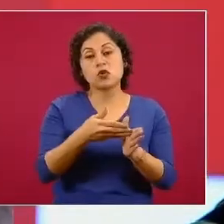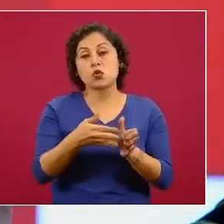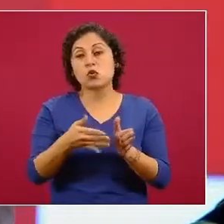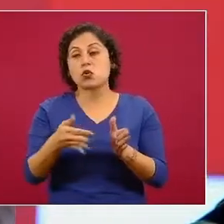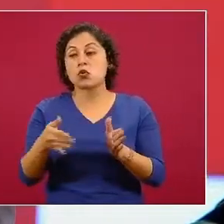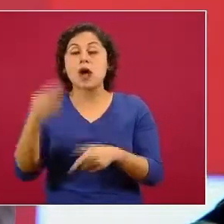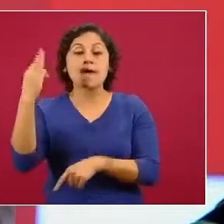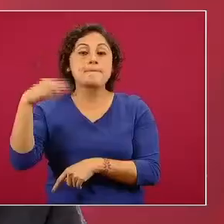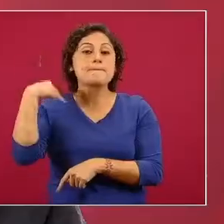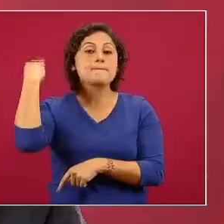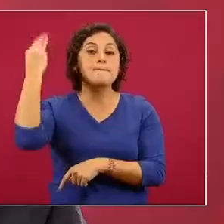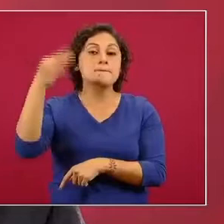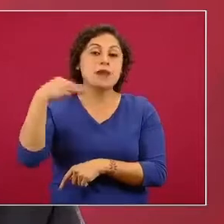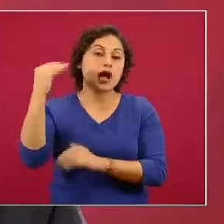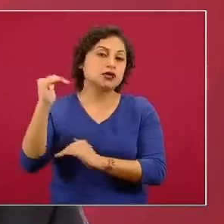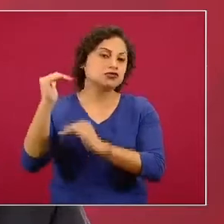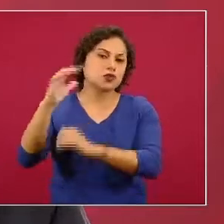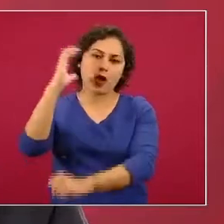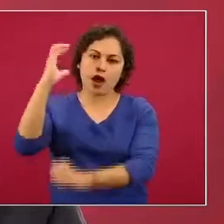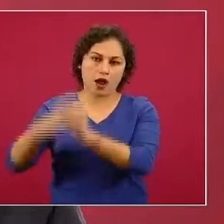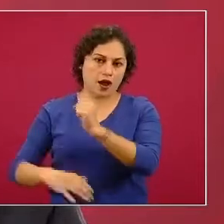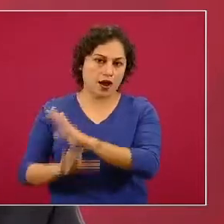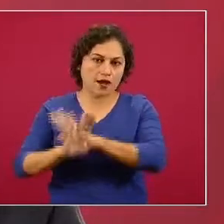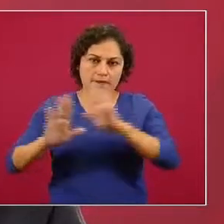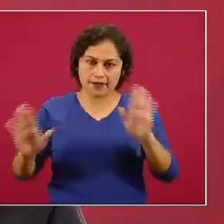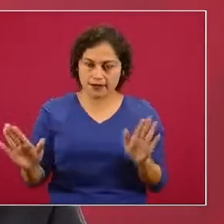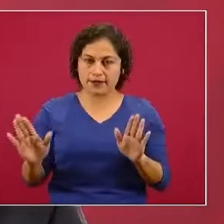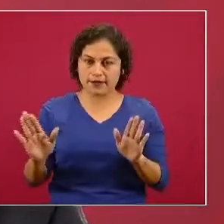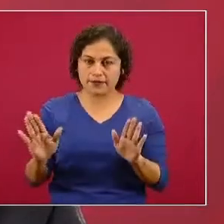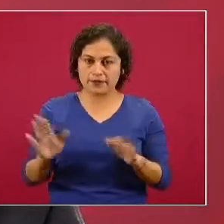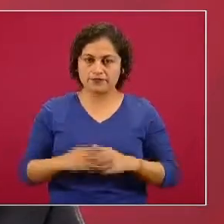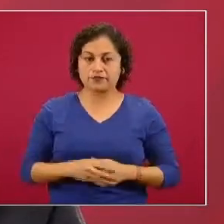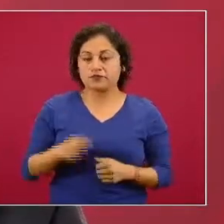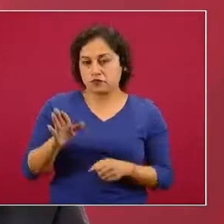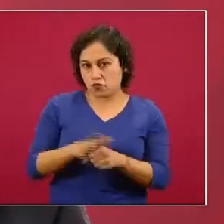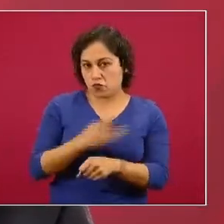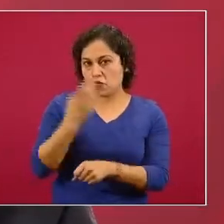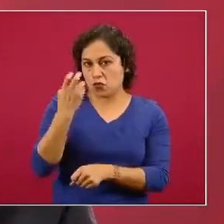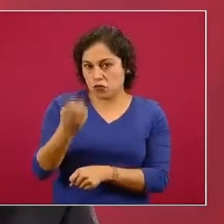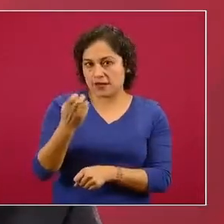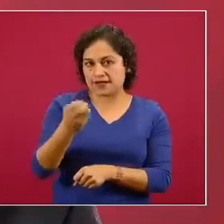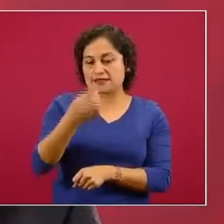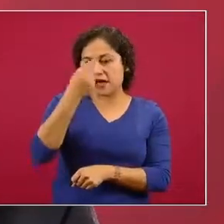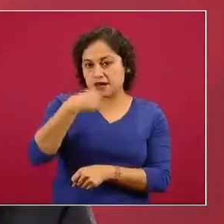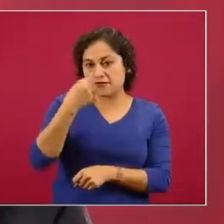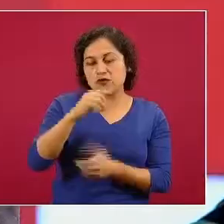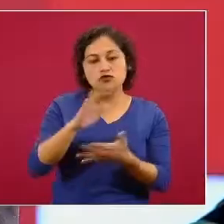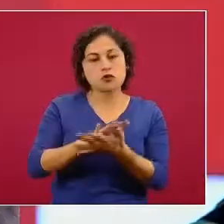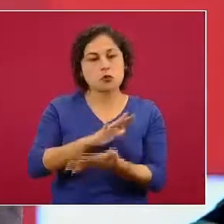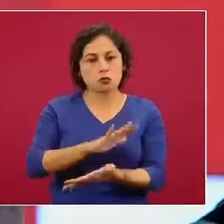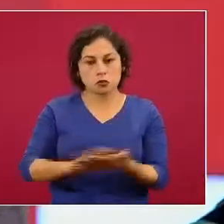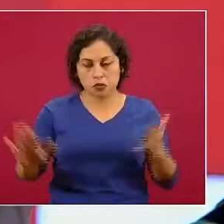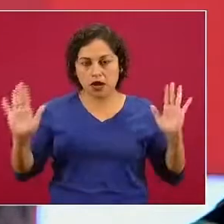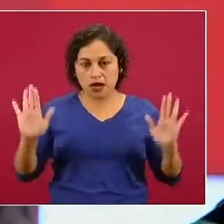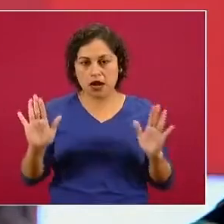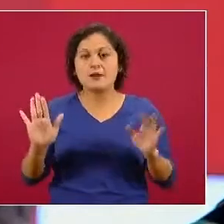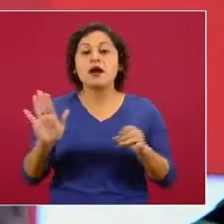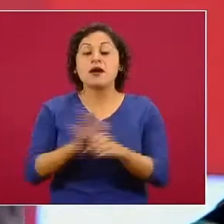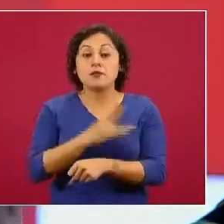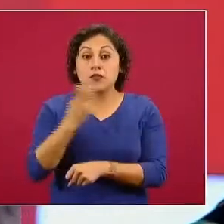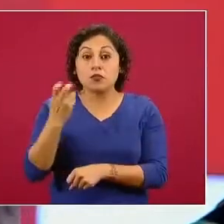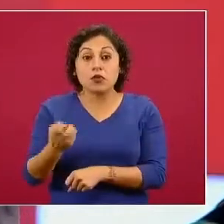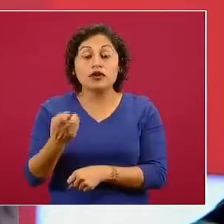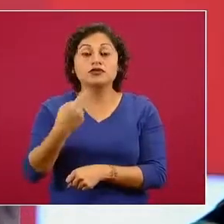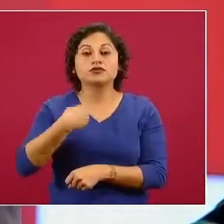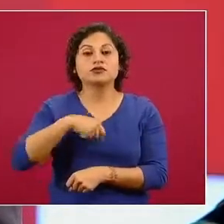es aproximadamente la fecha límite donde termina la temporada de influenza y entonces se pierde un tiempo valioso. Nosotros ahora